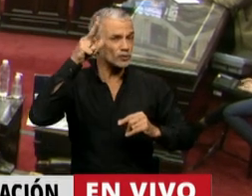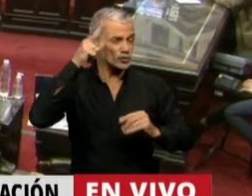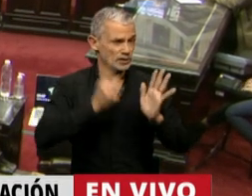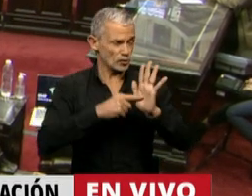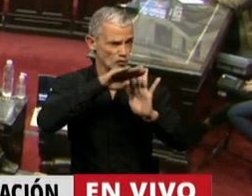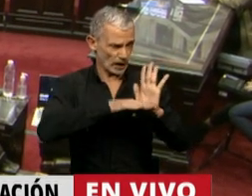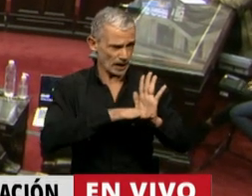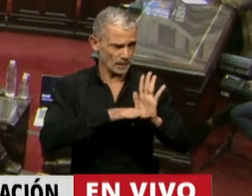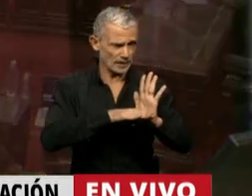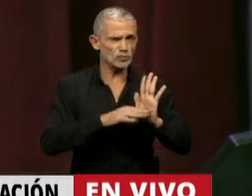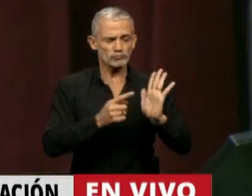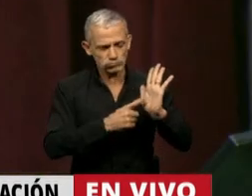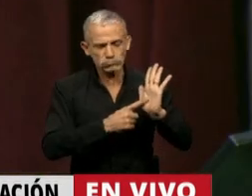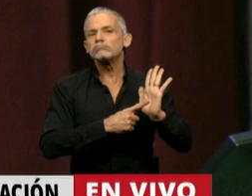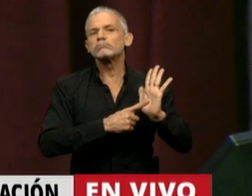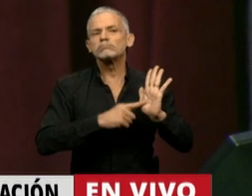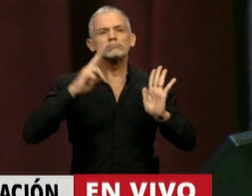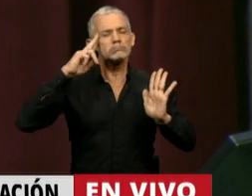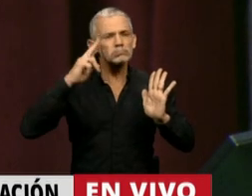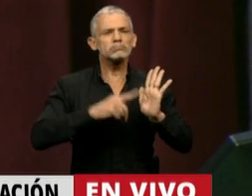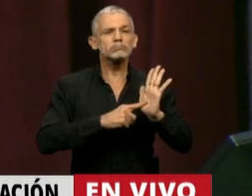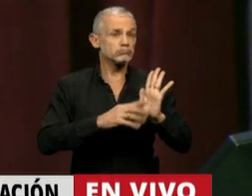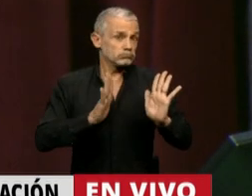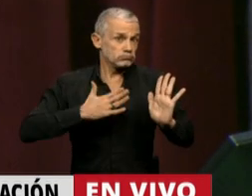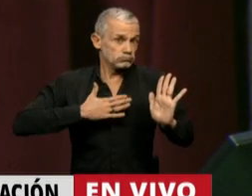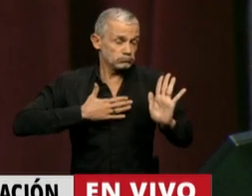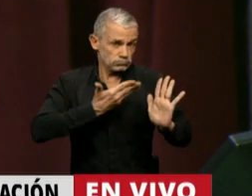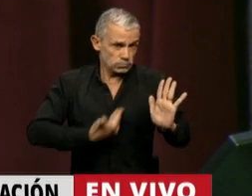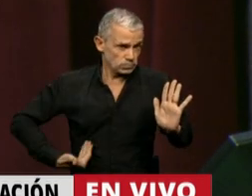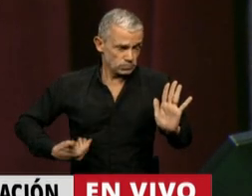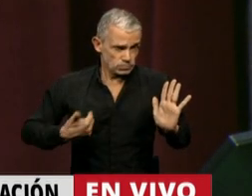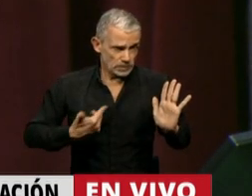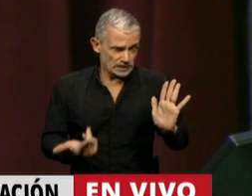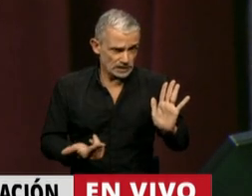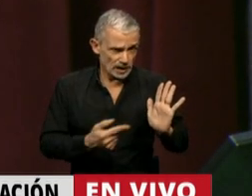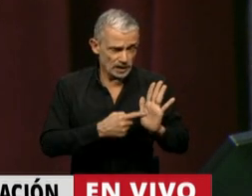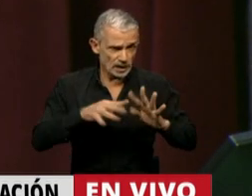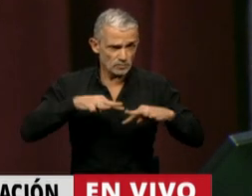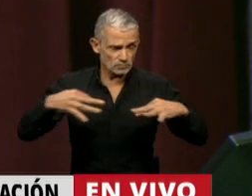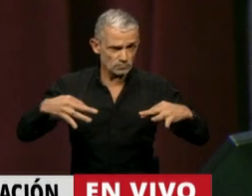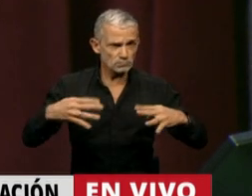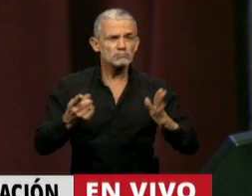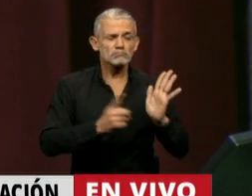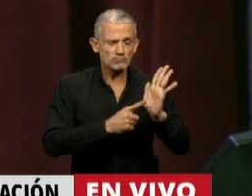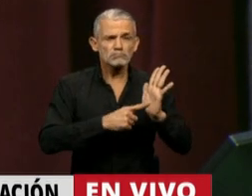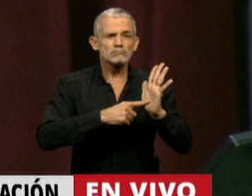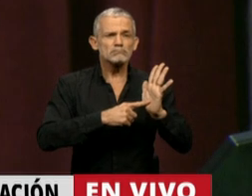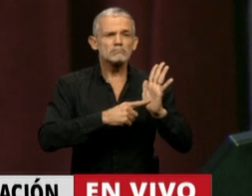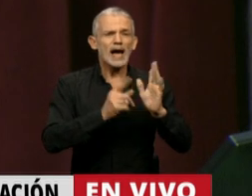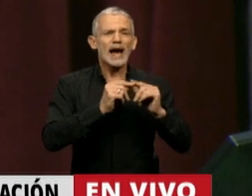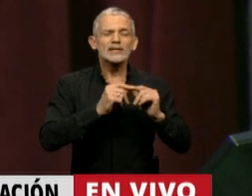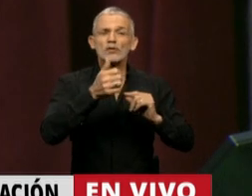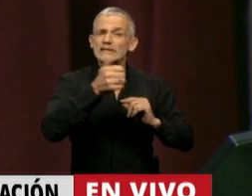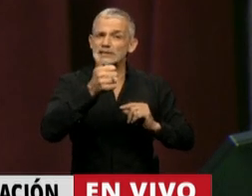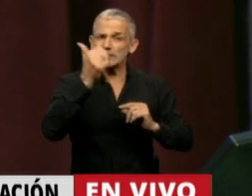reglamento y hacer valer las facultades que prevé el artículo 66 de